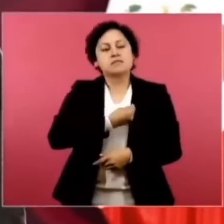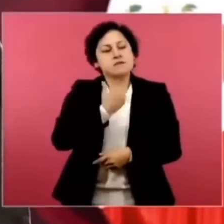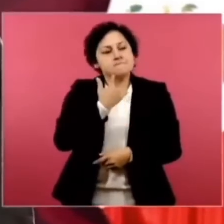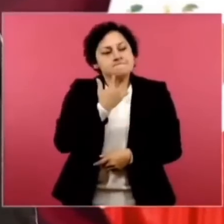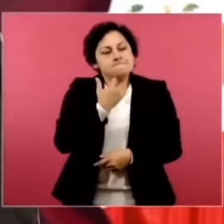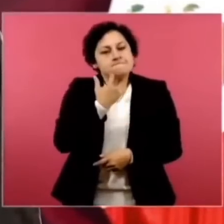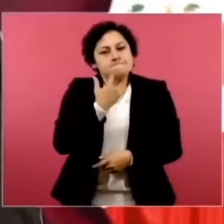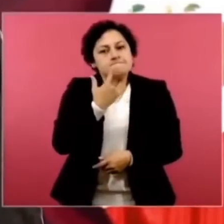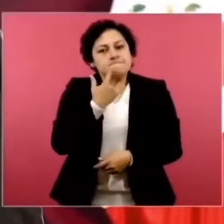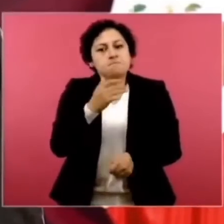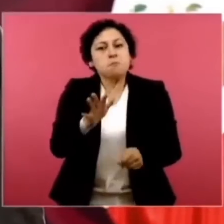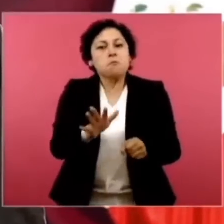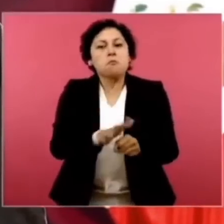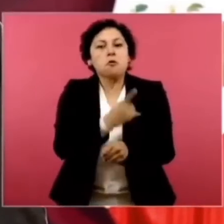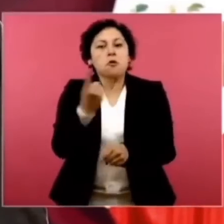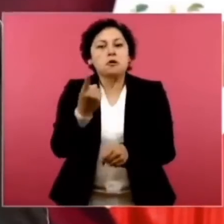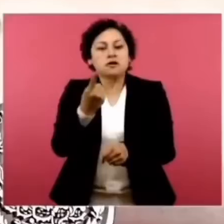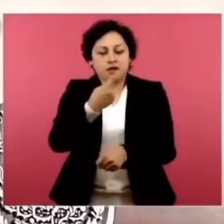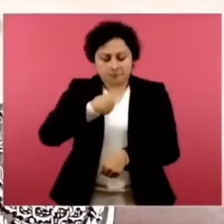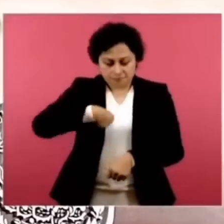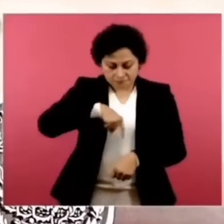mismo.